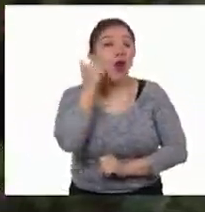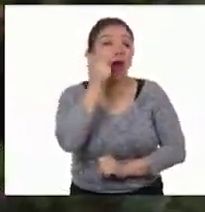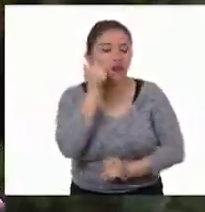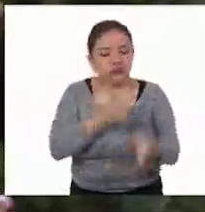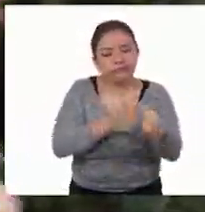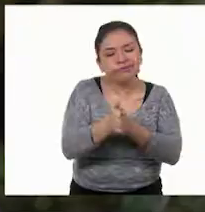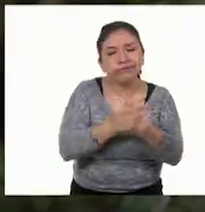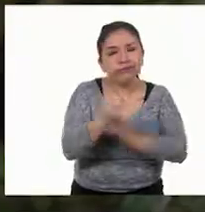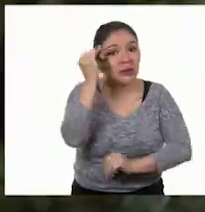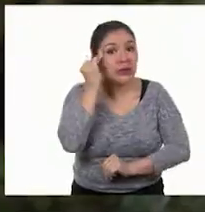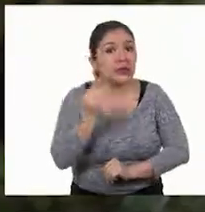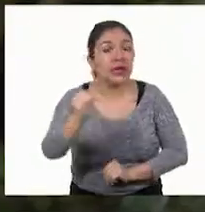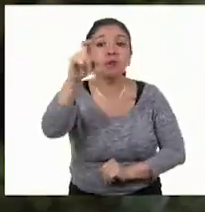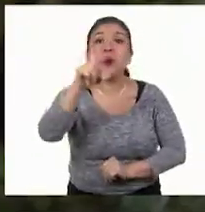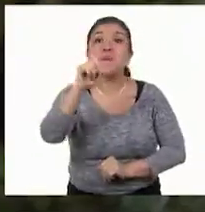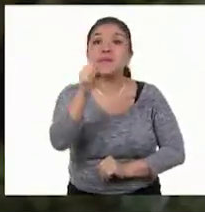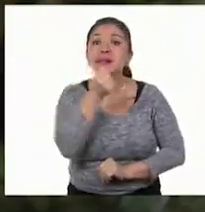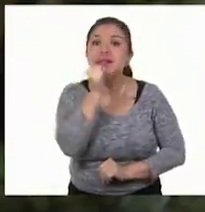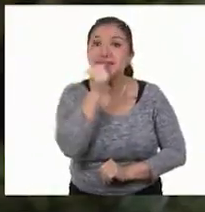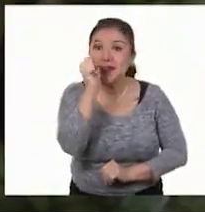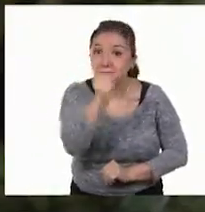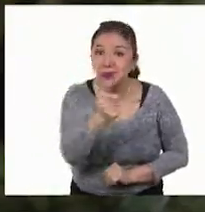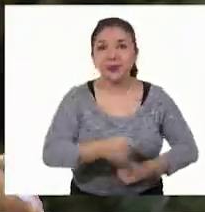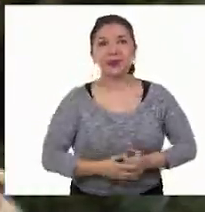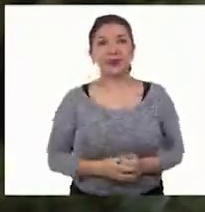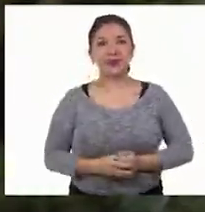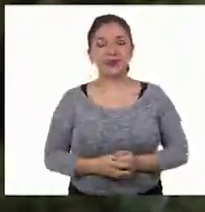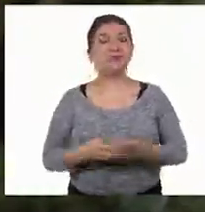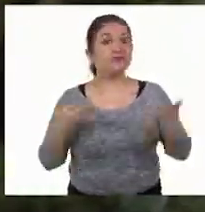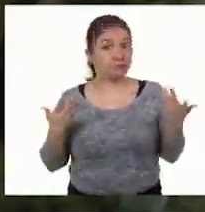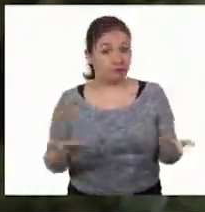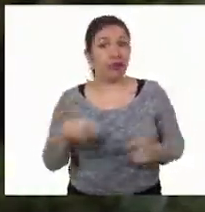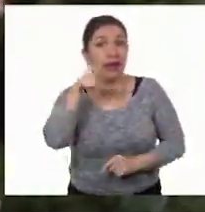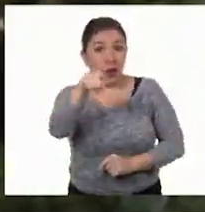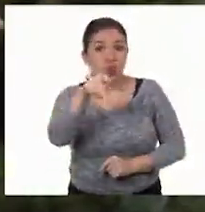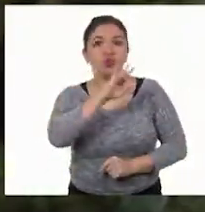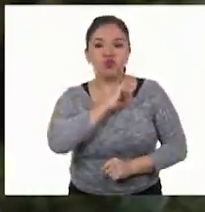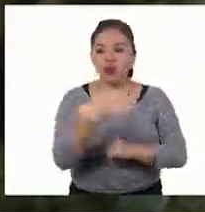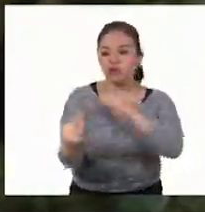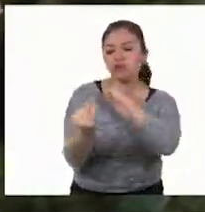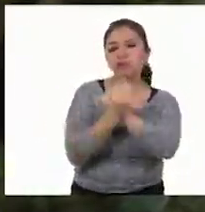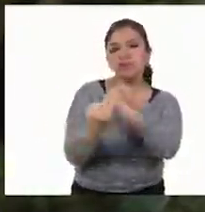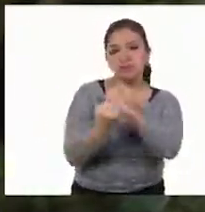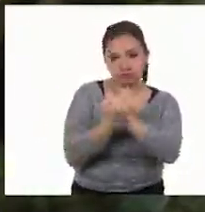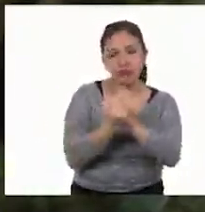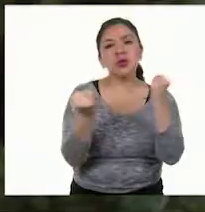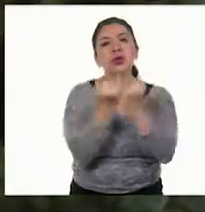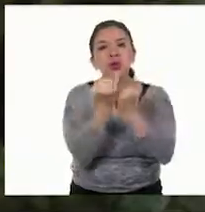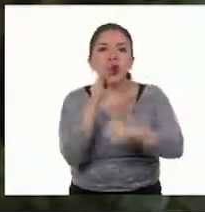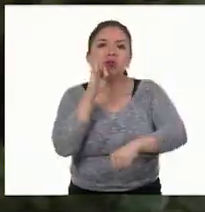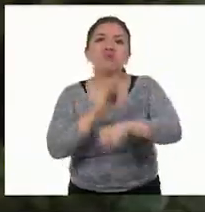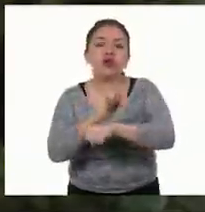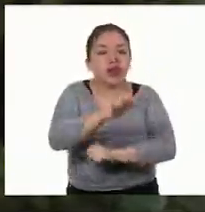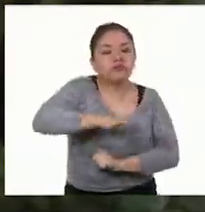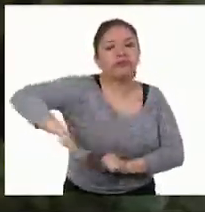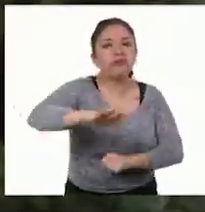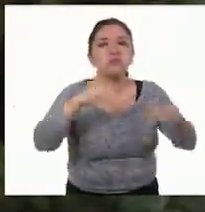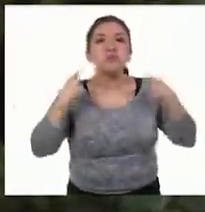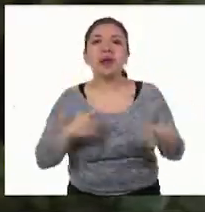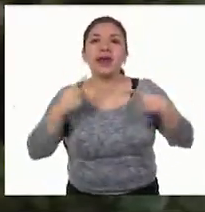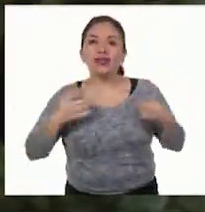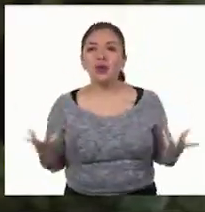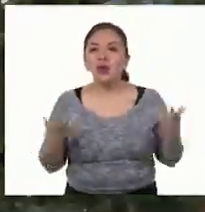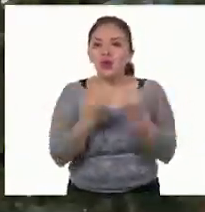jabón durante 20 segundos. Así te proteges tú y proteges a todas las personas